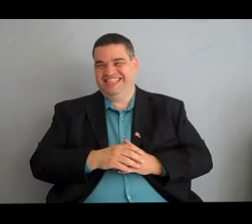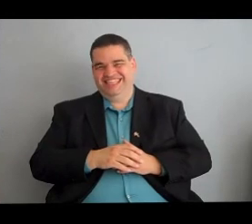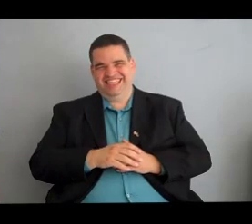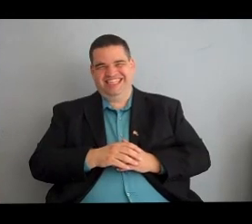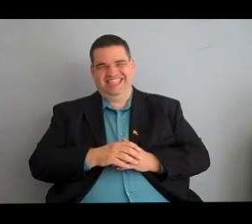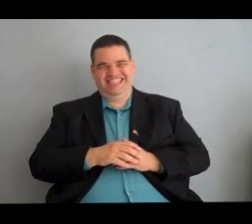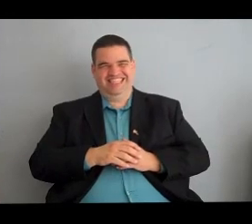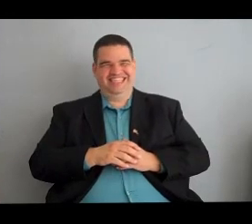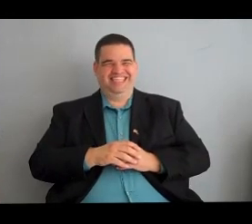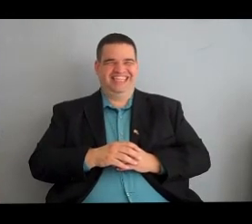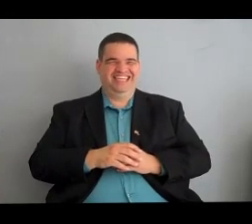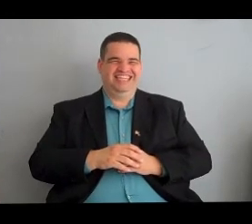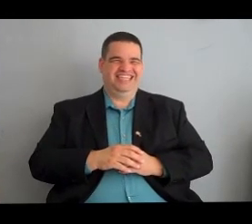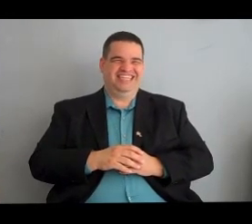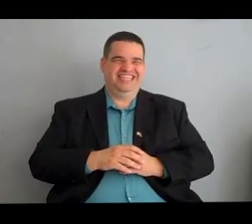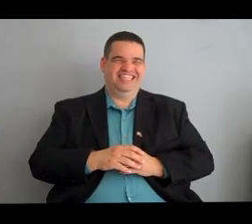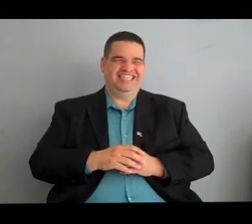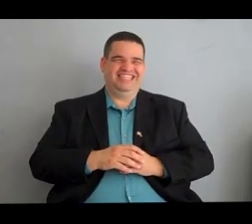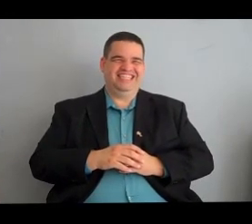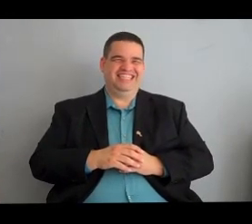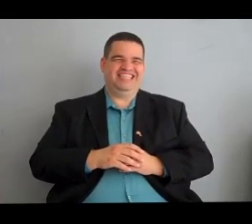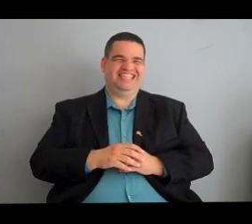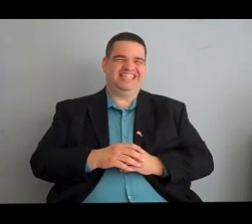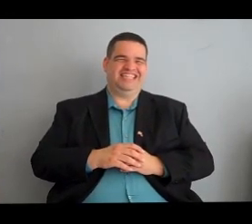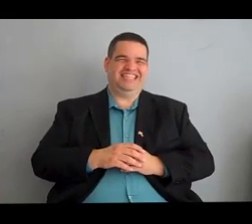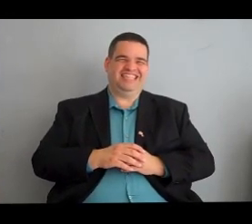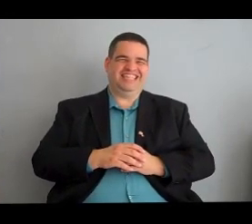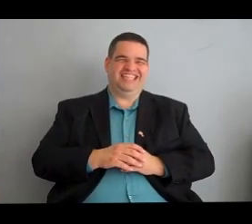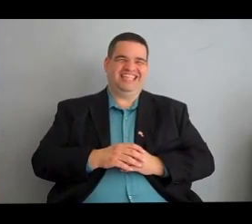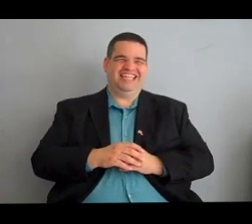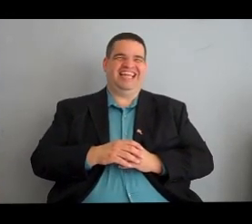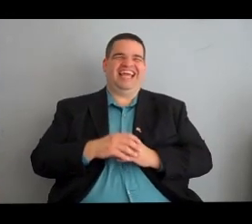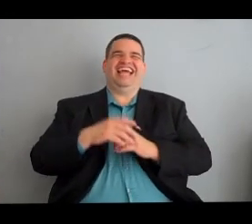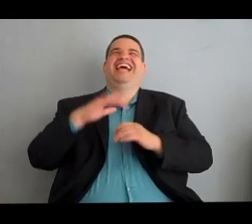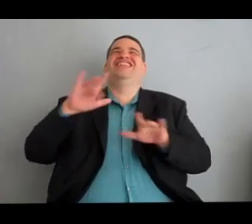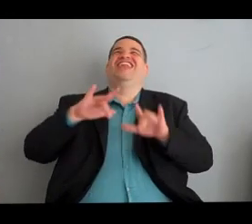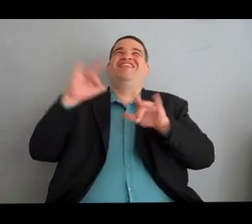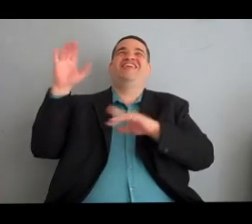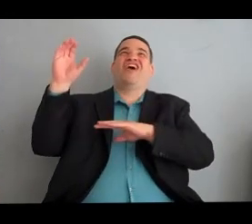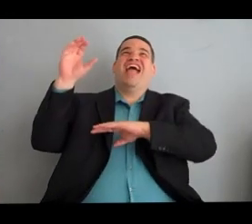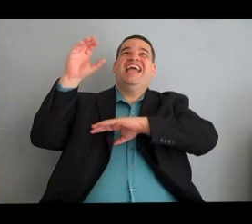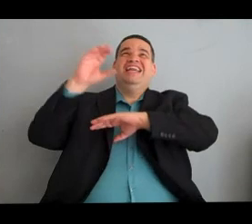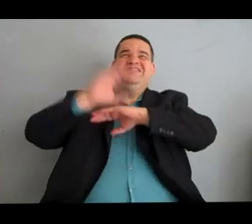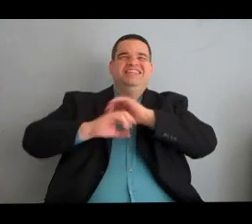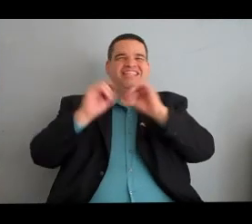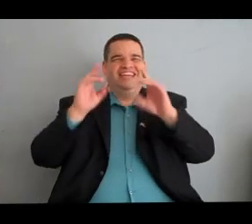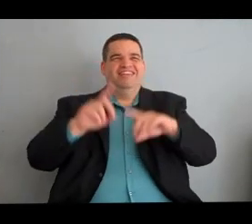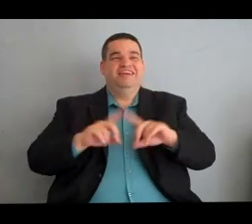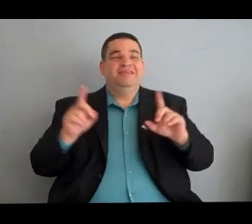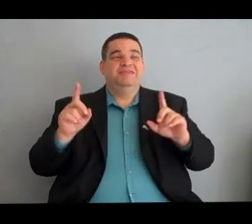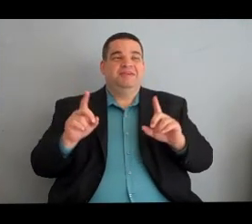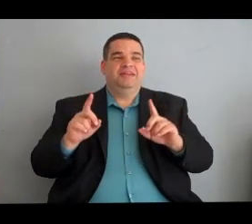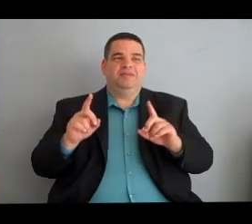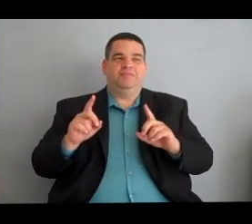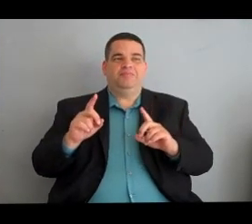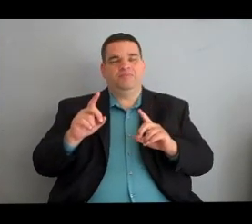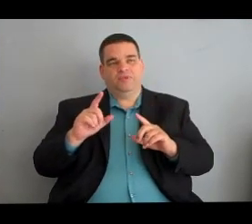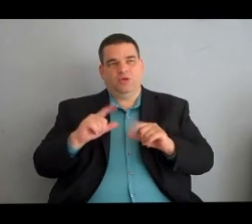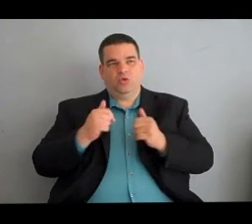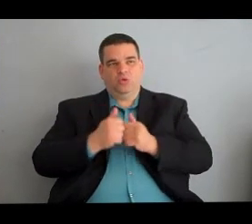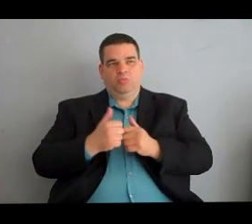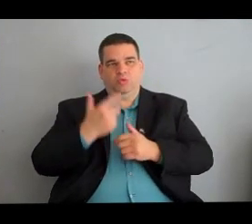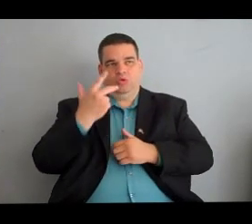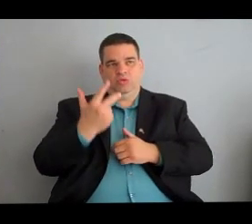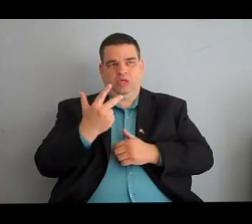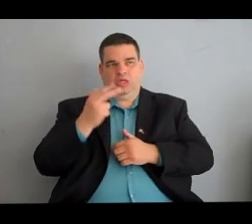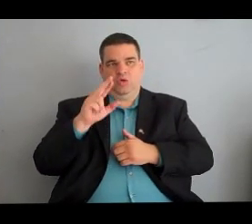voy. Y Juan Carlos también, que está con nosotros, del grupo Triurbano. No, pero este no es Triurbano. Ese es otro grupo